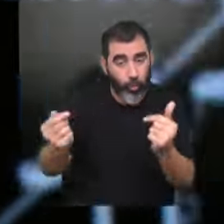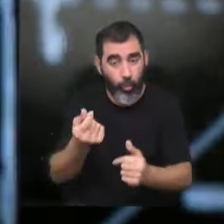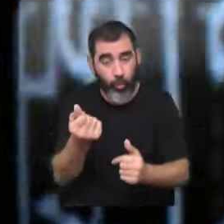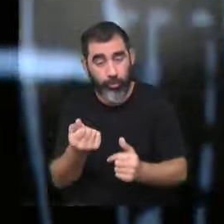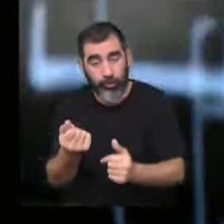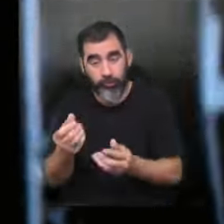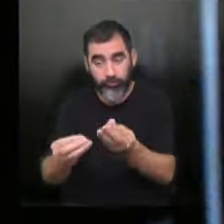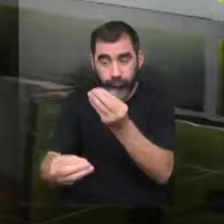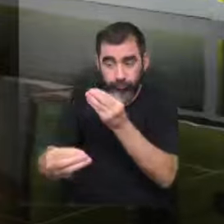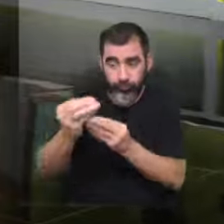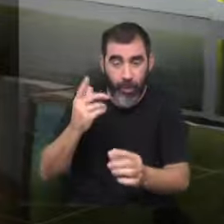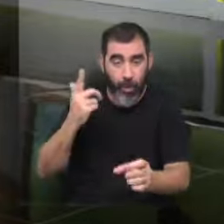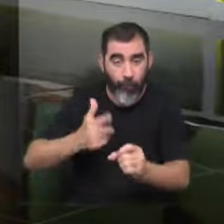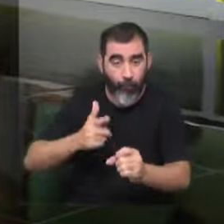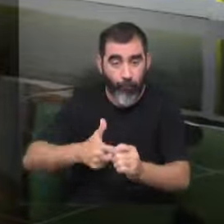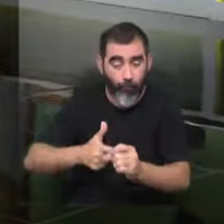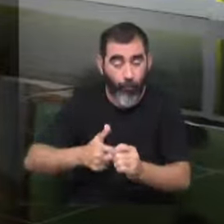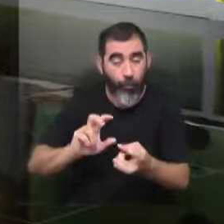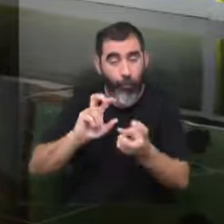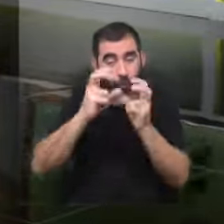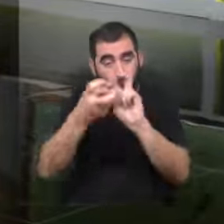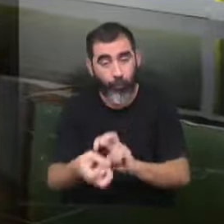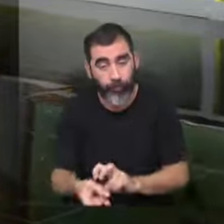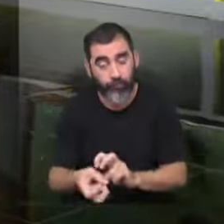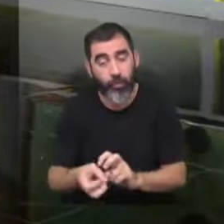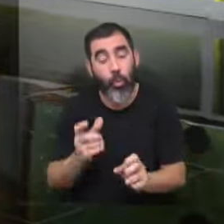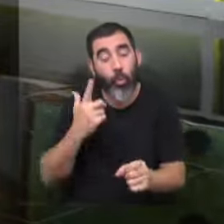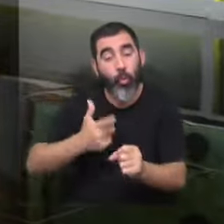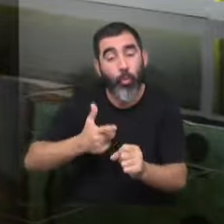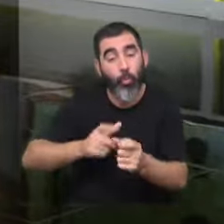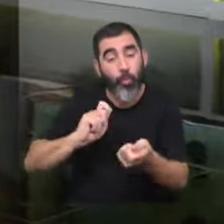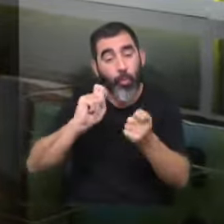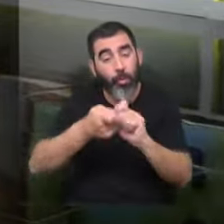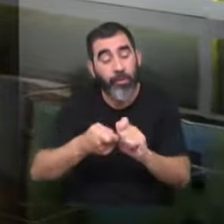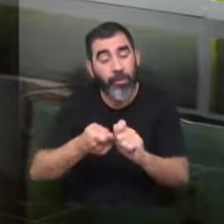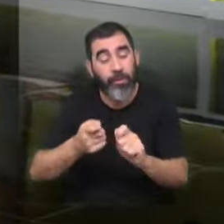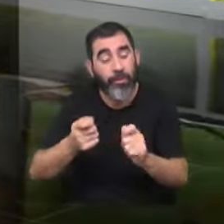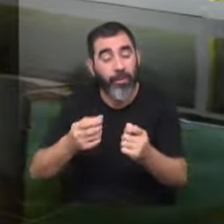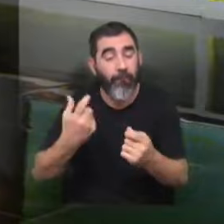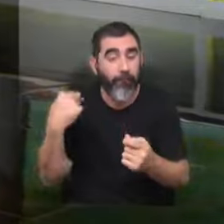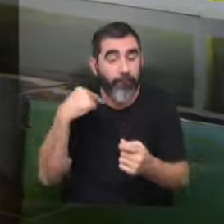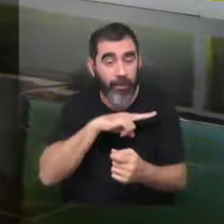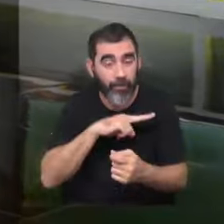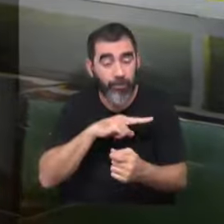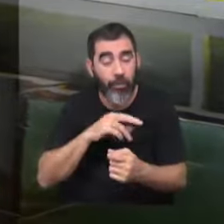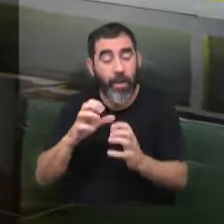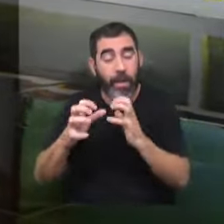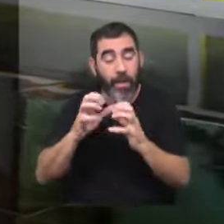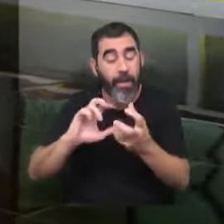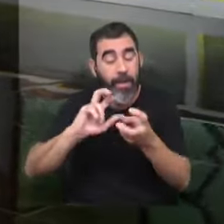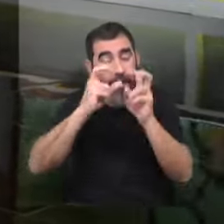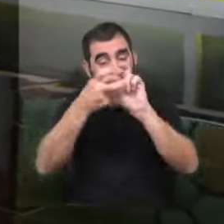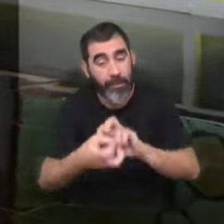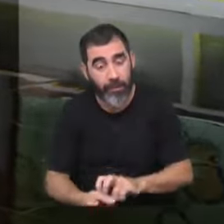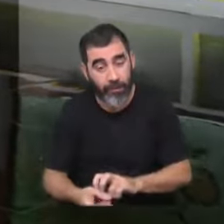reemplazos para los combustibles fósiles o los combustibles fósiles reemplazados por combustibles sintéticos, la generación de energías renovables.